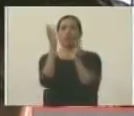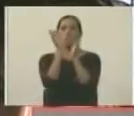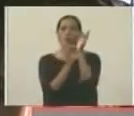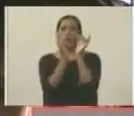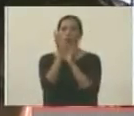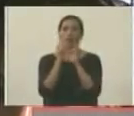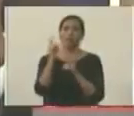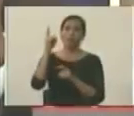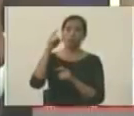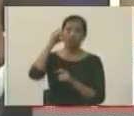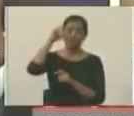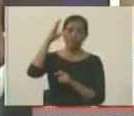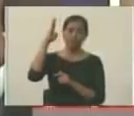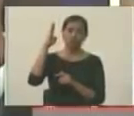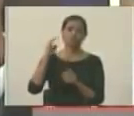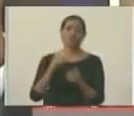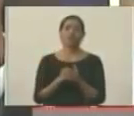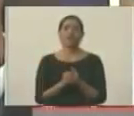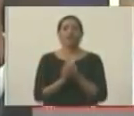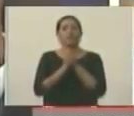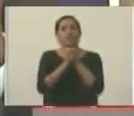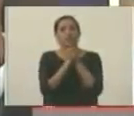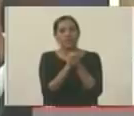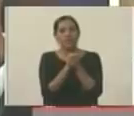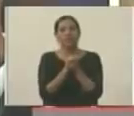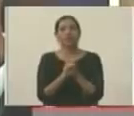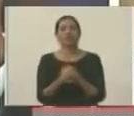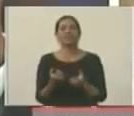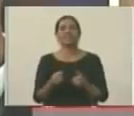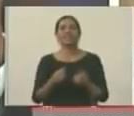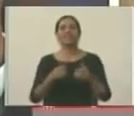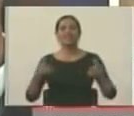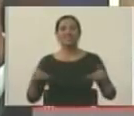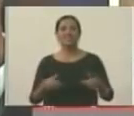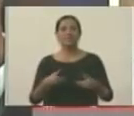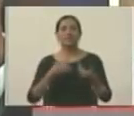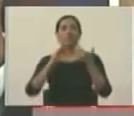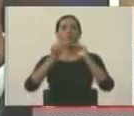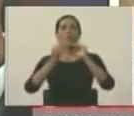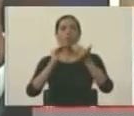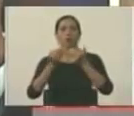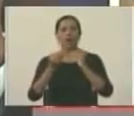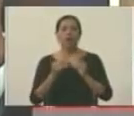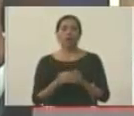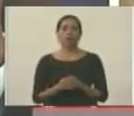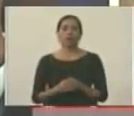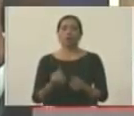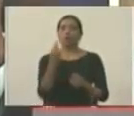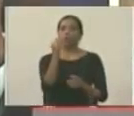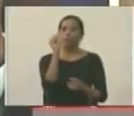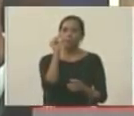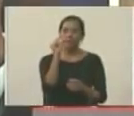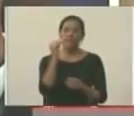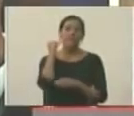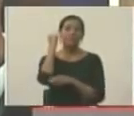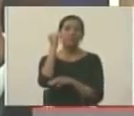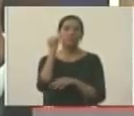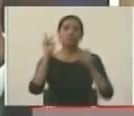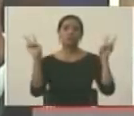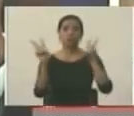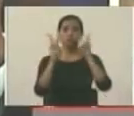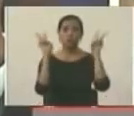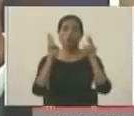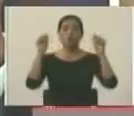Señor, en solidaridad, digamos en resistencia moral, ¿no? con una pequeña victoria hoy, con otra